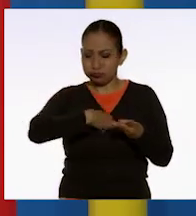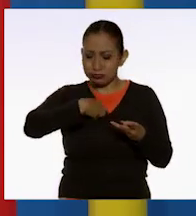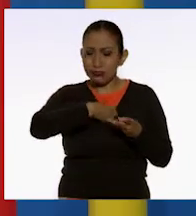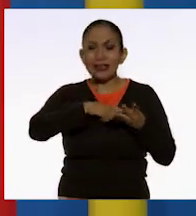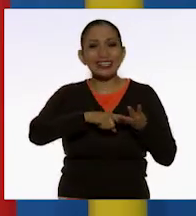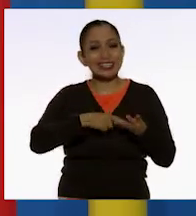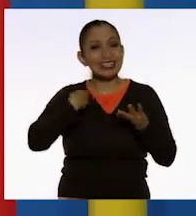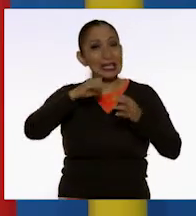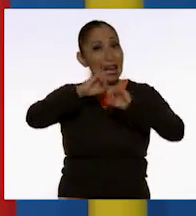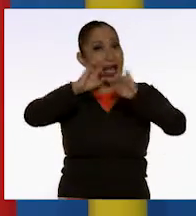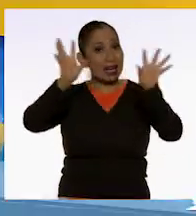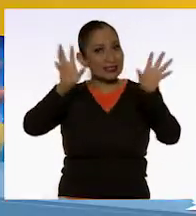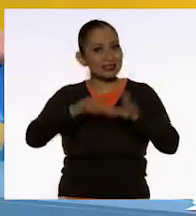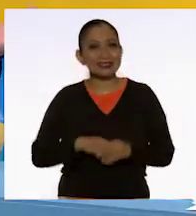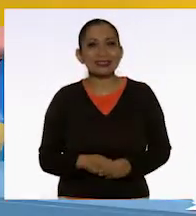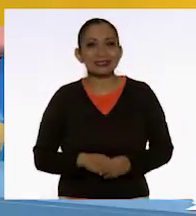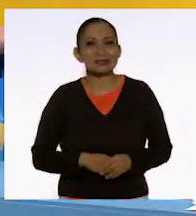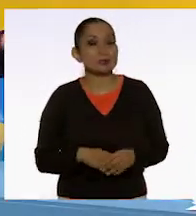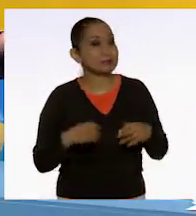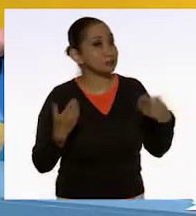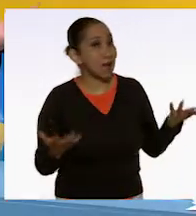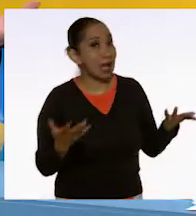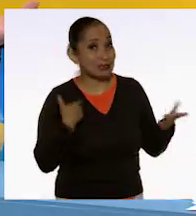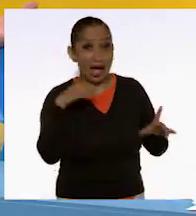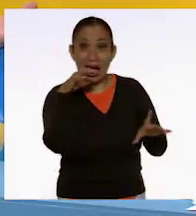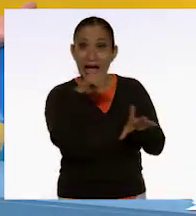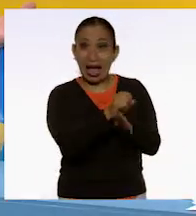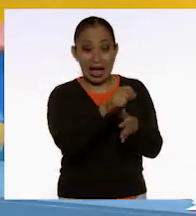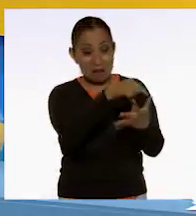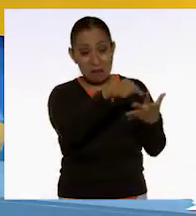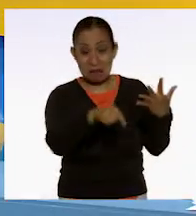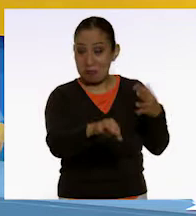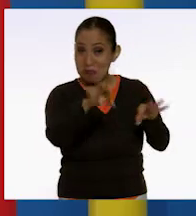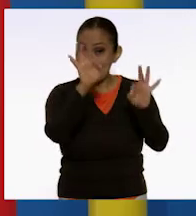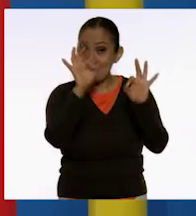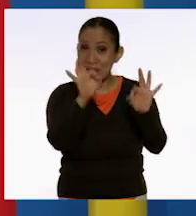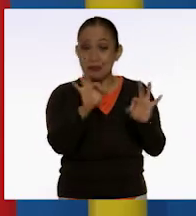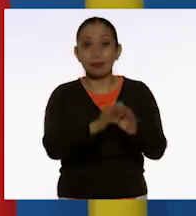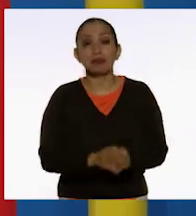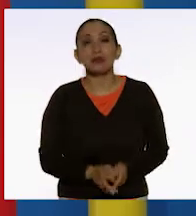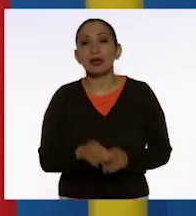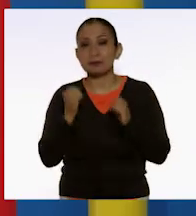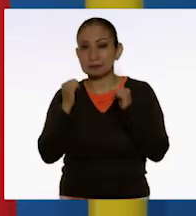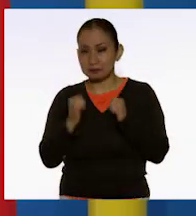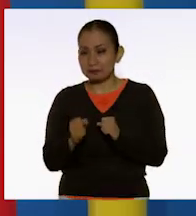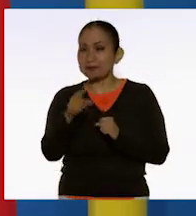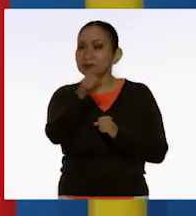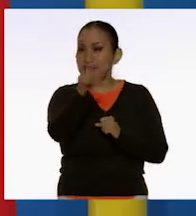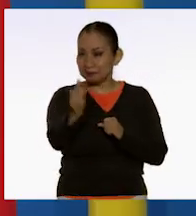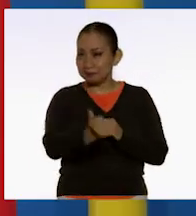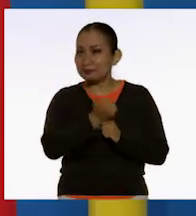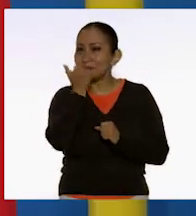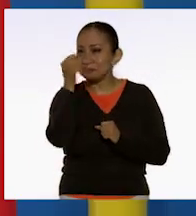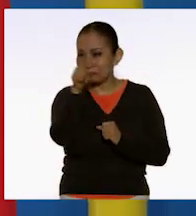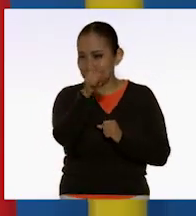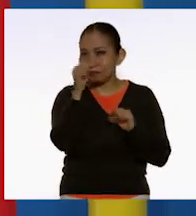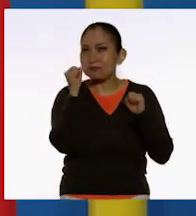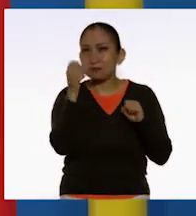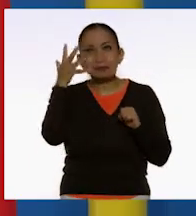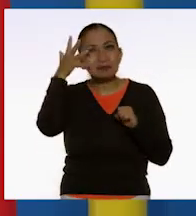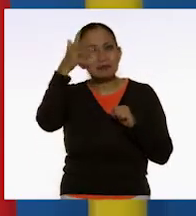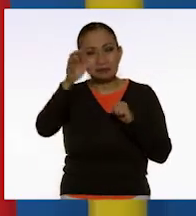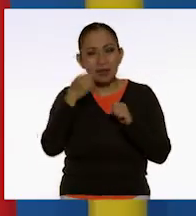y claridad. Pues lo conseguimos, profesor. Como seguramente las alumnas y los alumnos lograrán